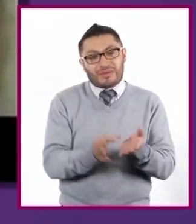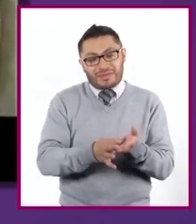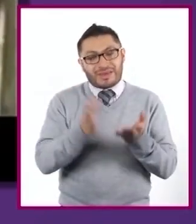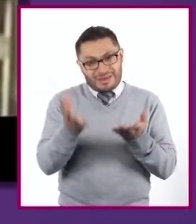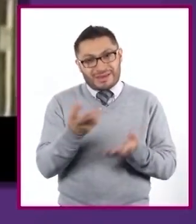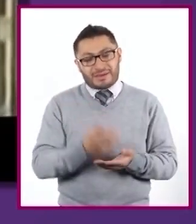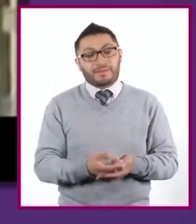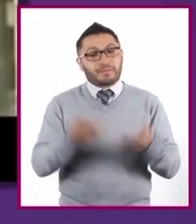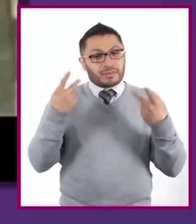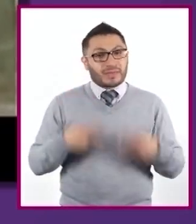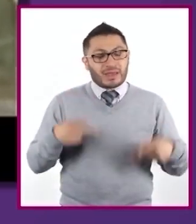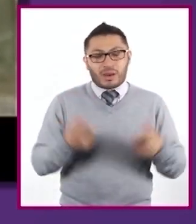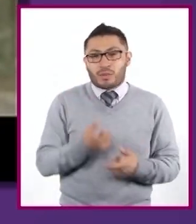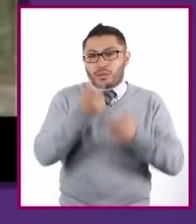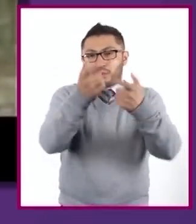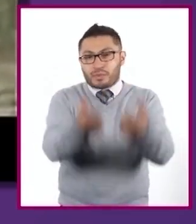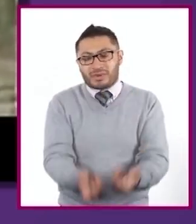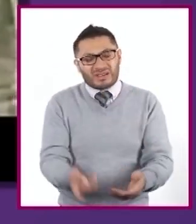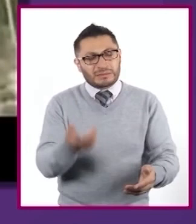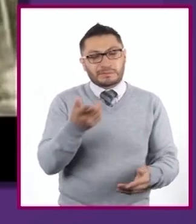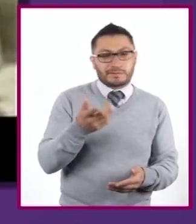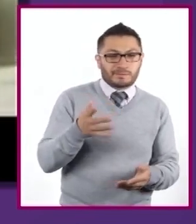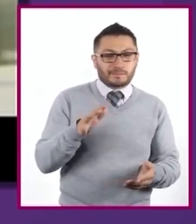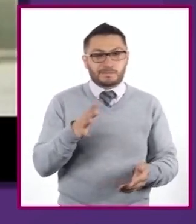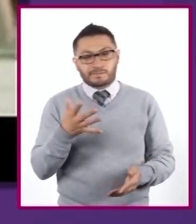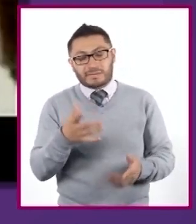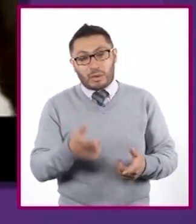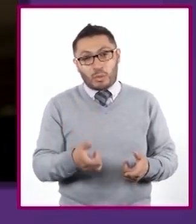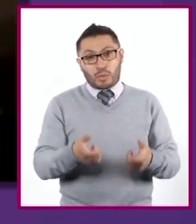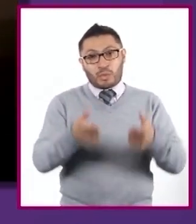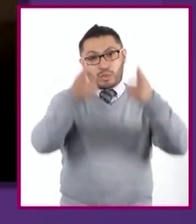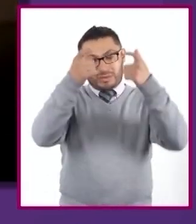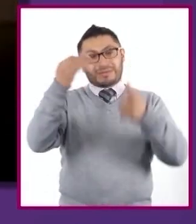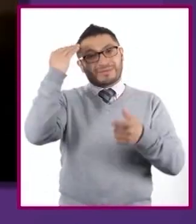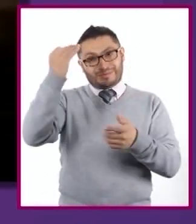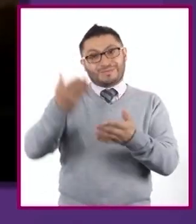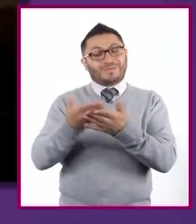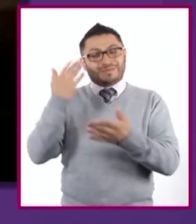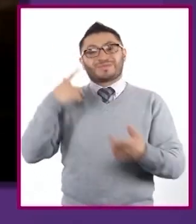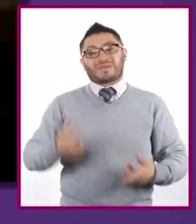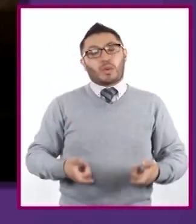gente recibían salarios bastante altos para la época